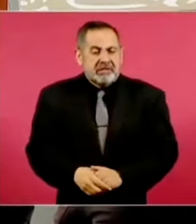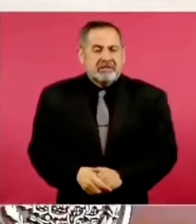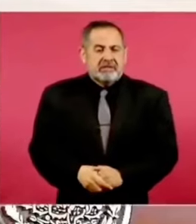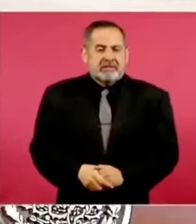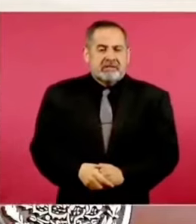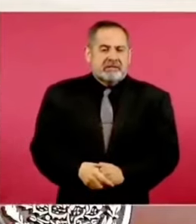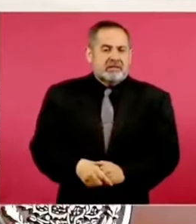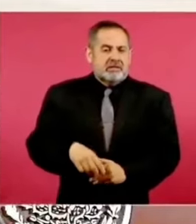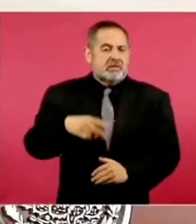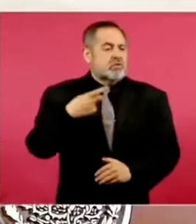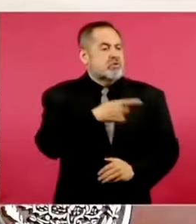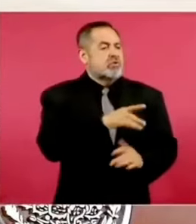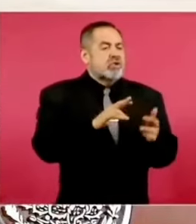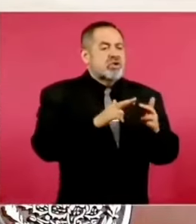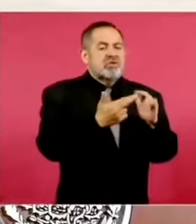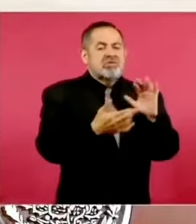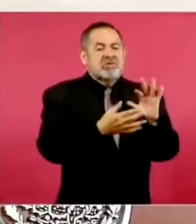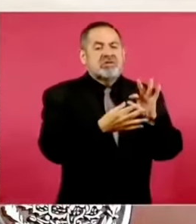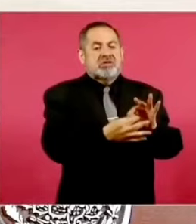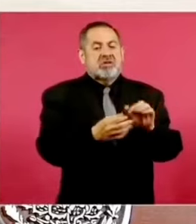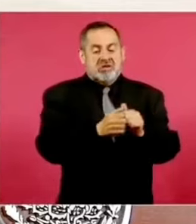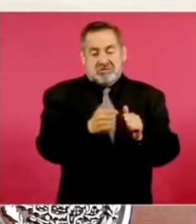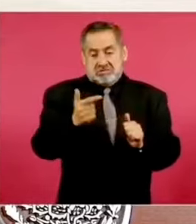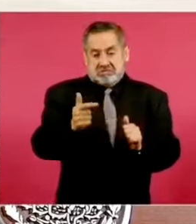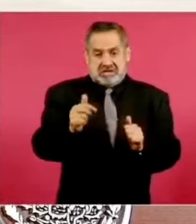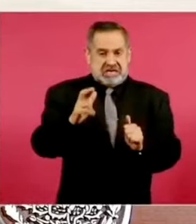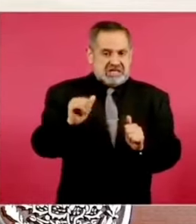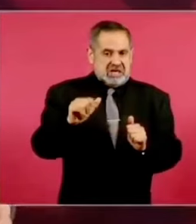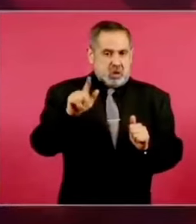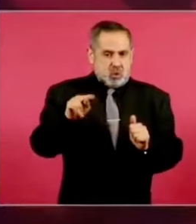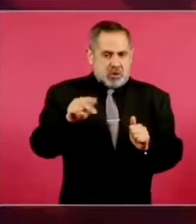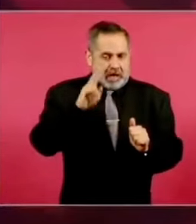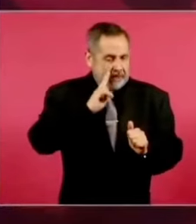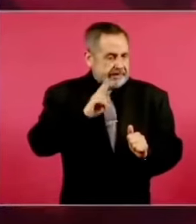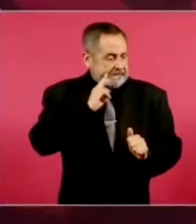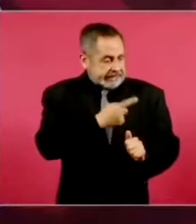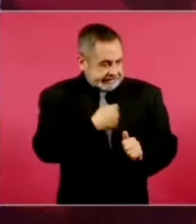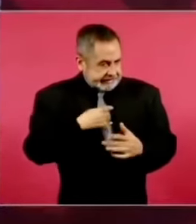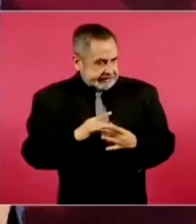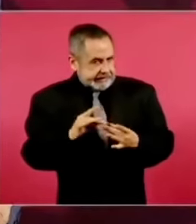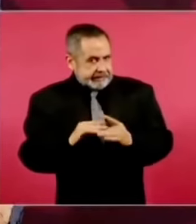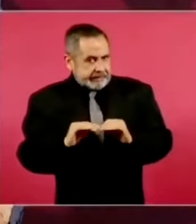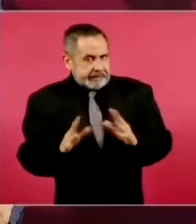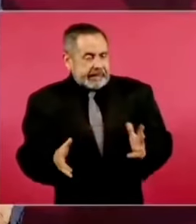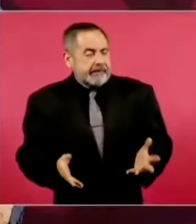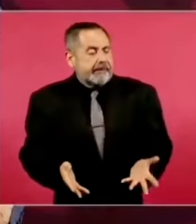y sus vínculos con García Luna. Eso es lo que tiene que explicar.